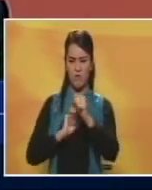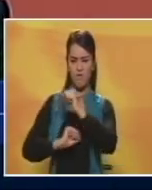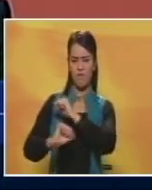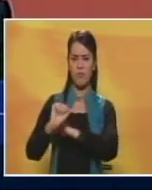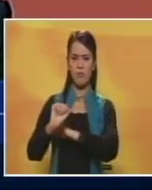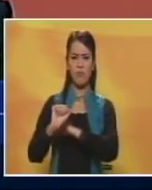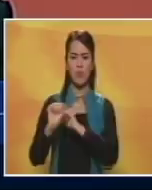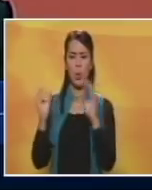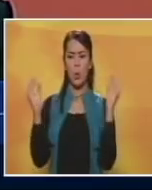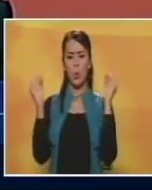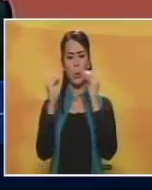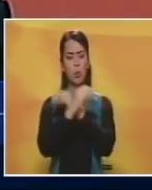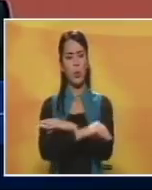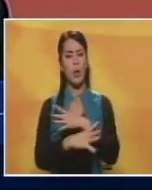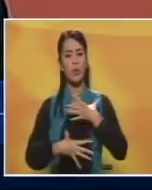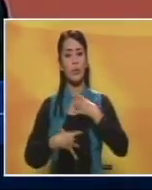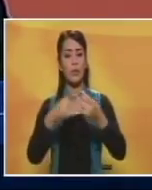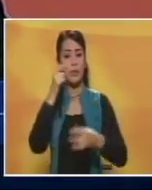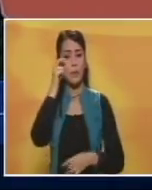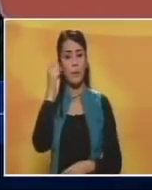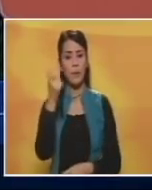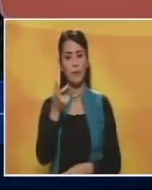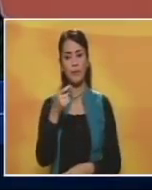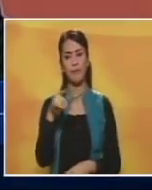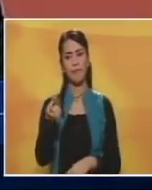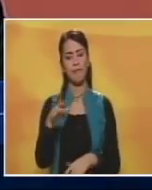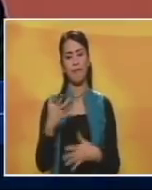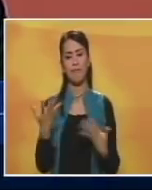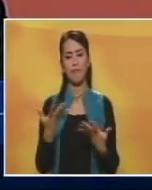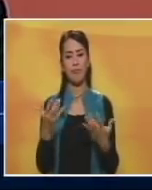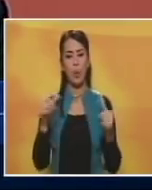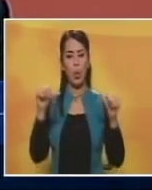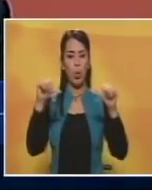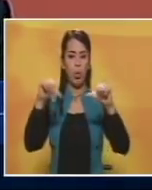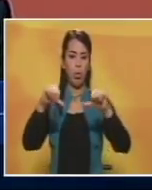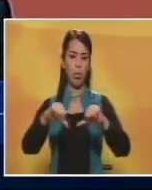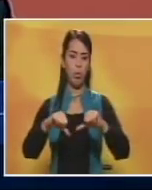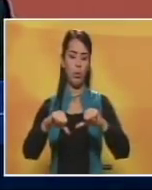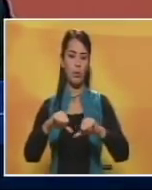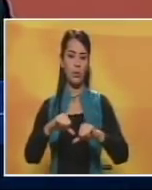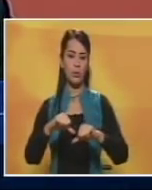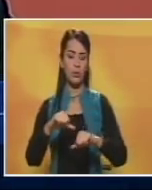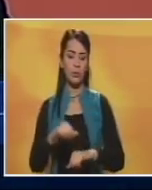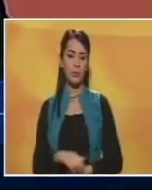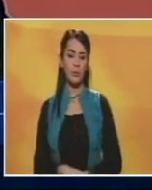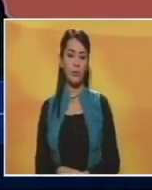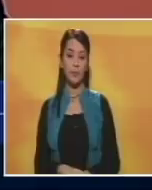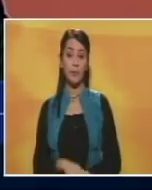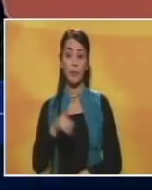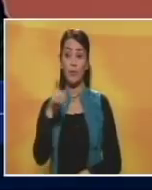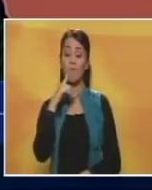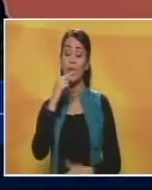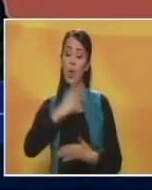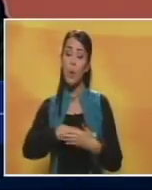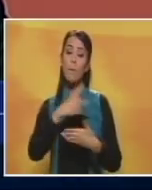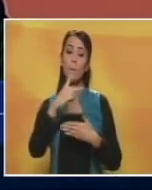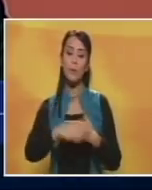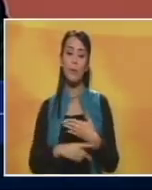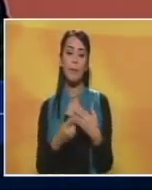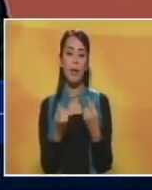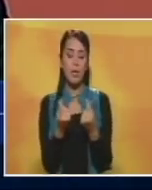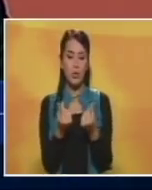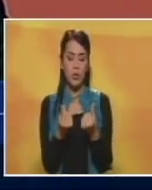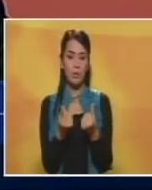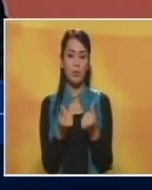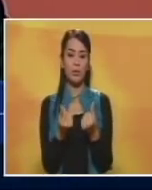antipopulares, contrarias a los intereses del pueblo, se quedaron estrellados. Es un programa económico